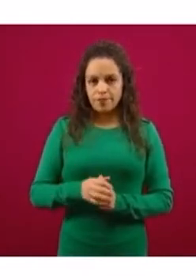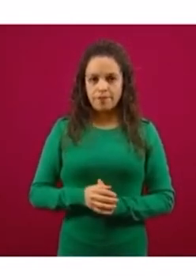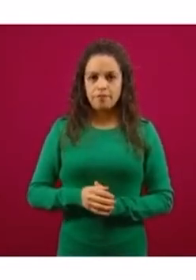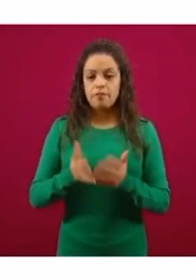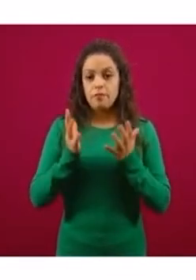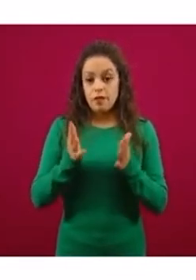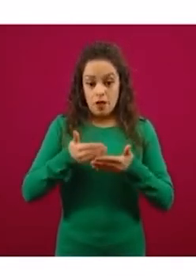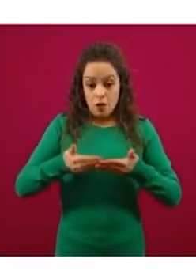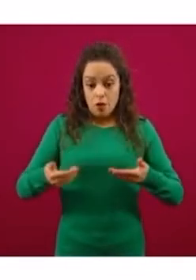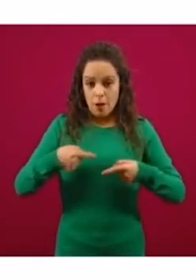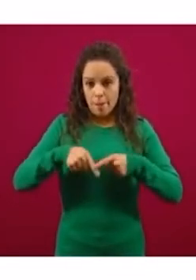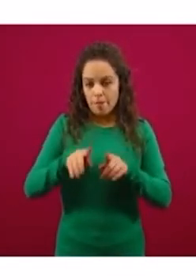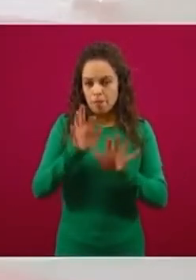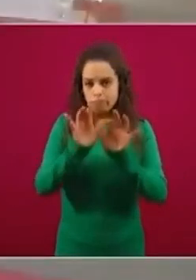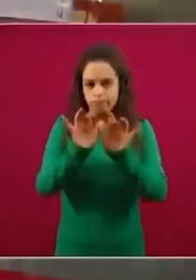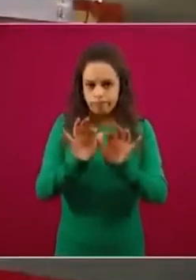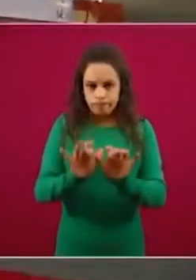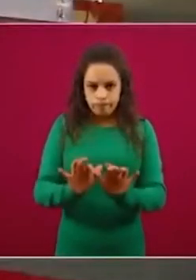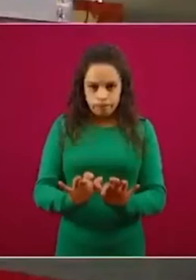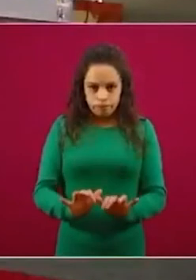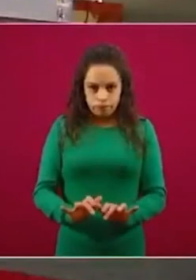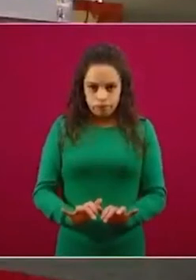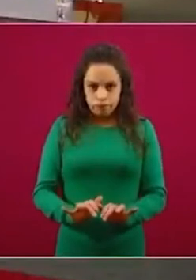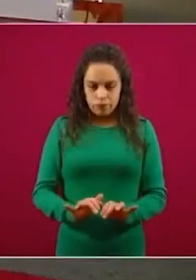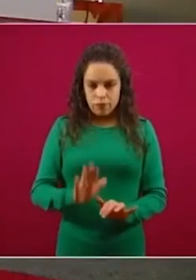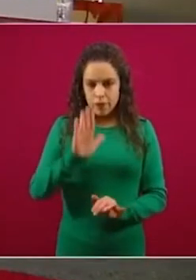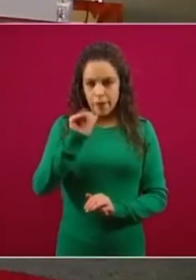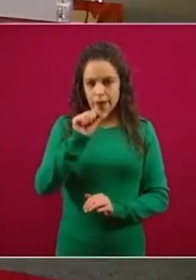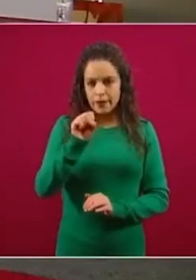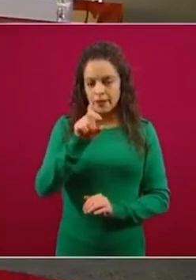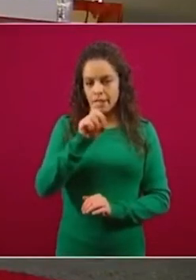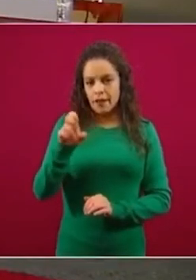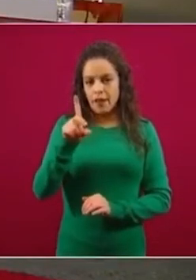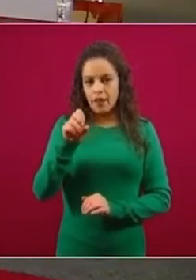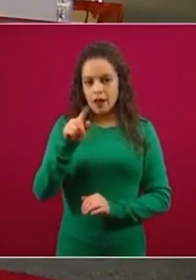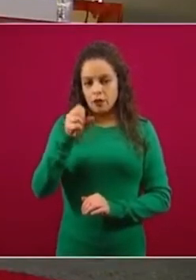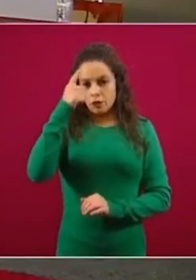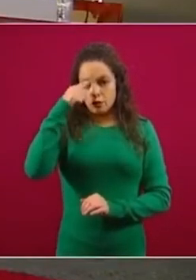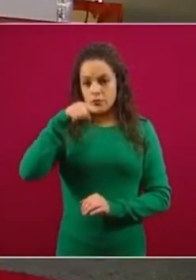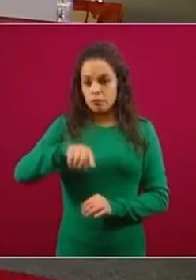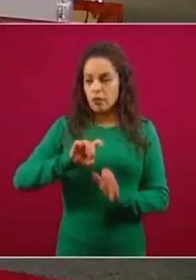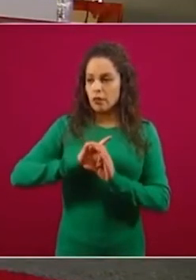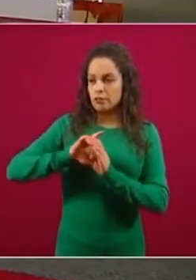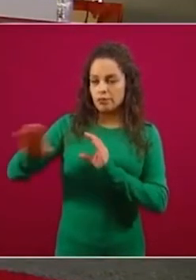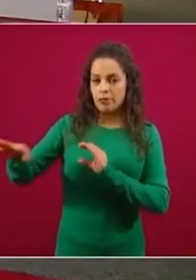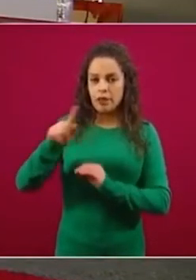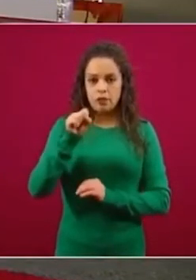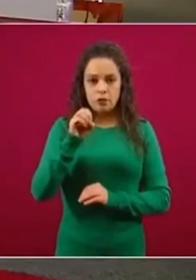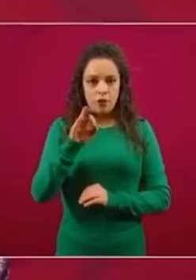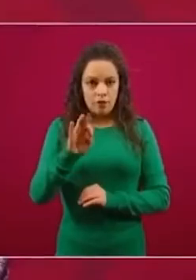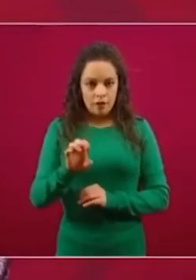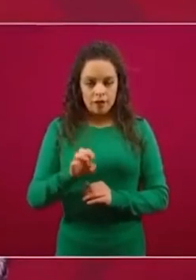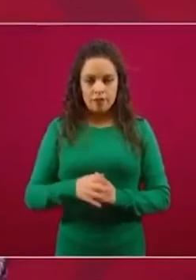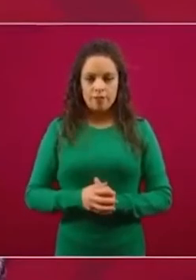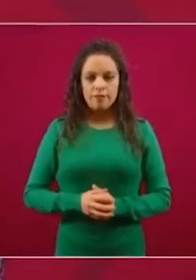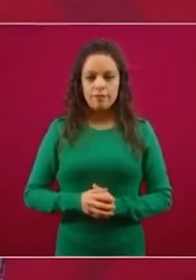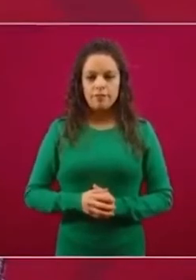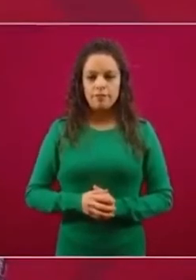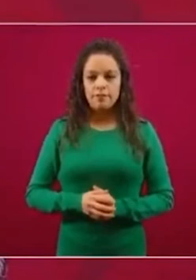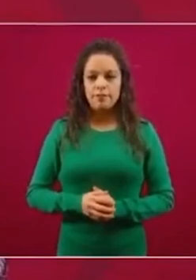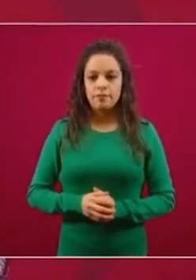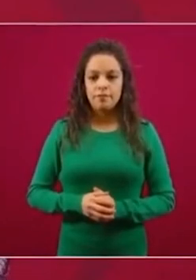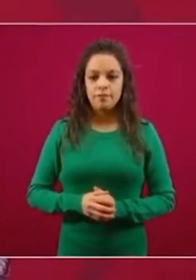base de datos. Estamos preparando los recursos para enviarlos a TESOFE y que se empiecen a dispersar en